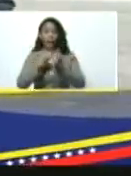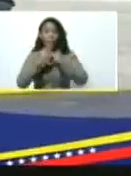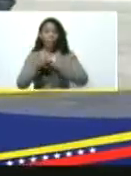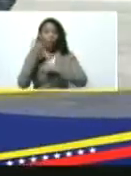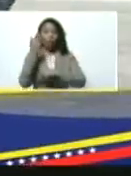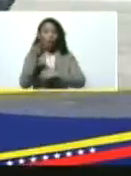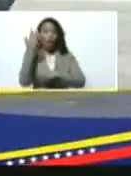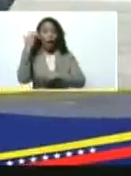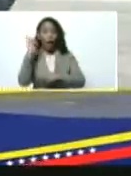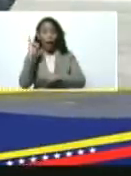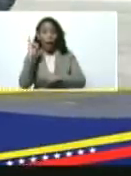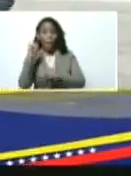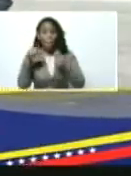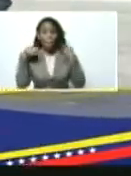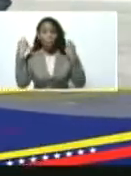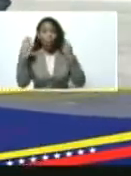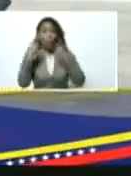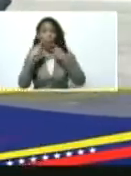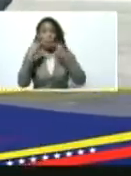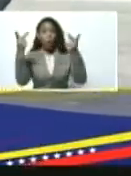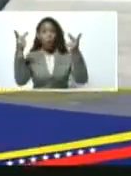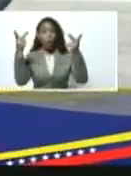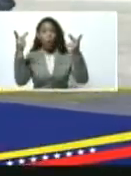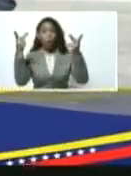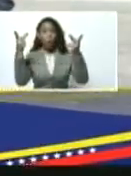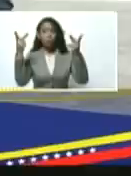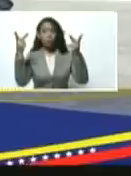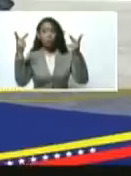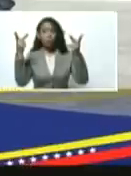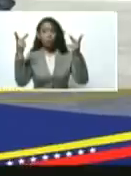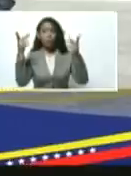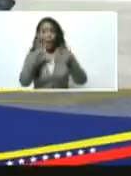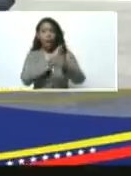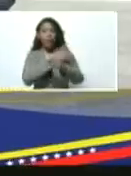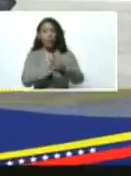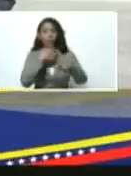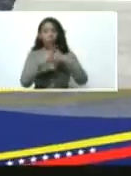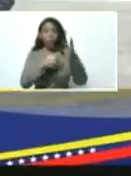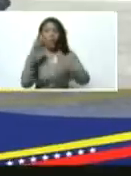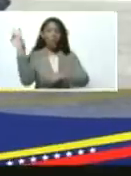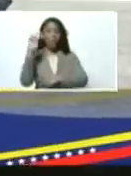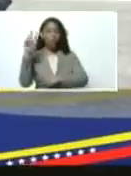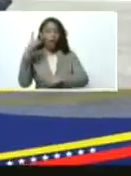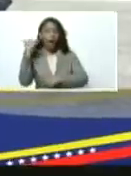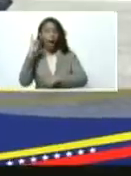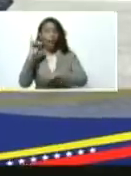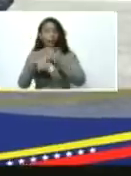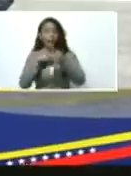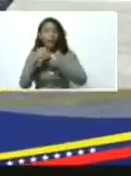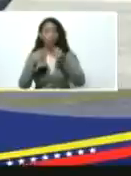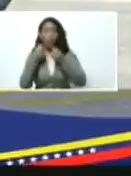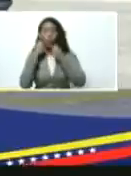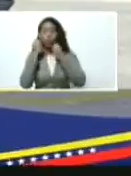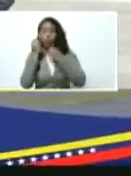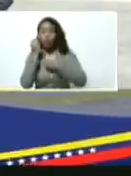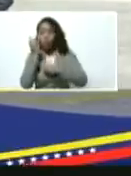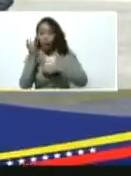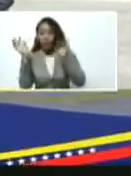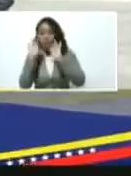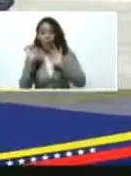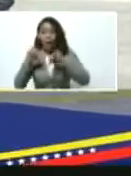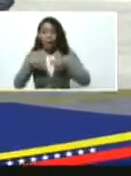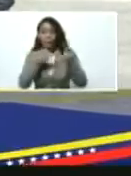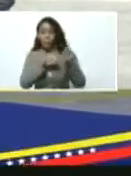usted ha promovido y que las fuerzas productivas venezolanas han acogido de buena manera, este programa